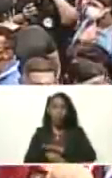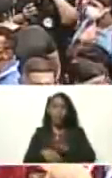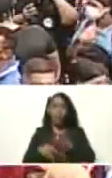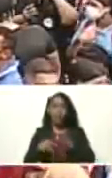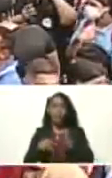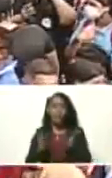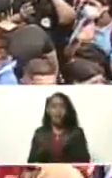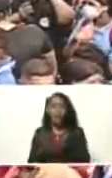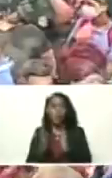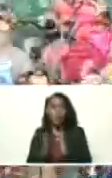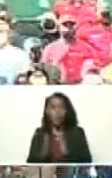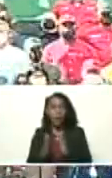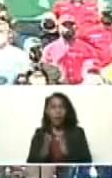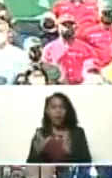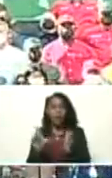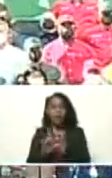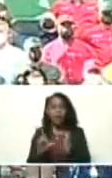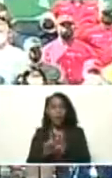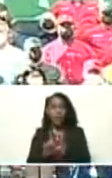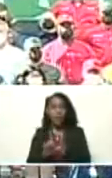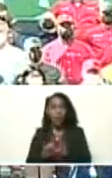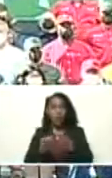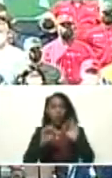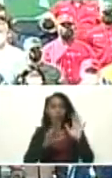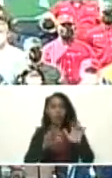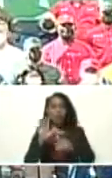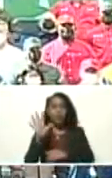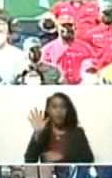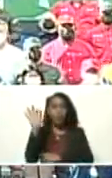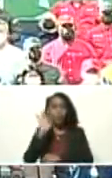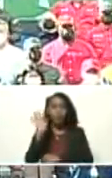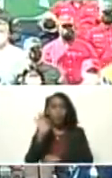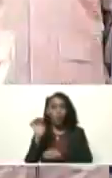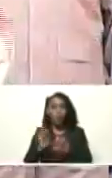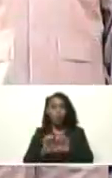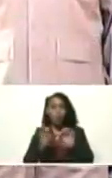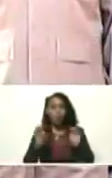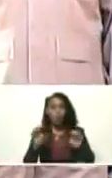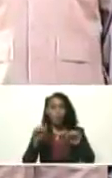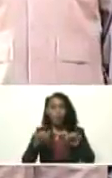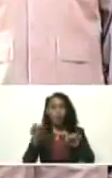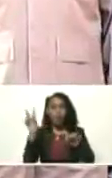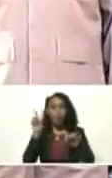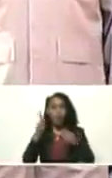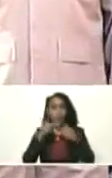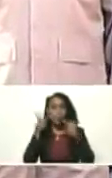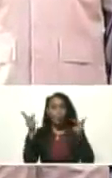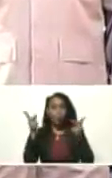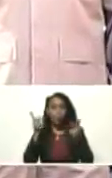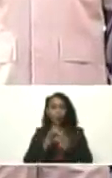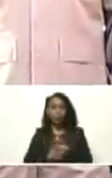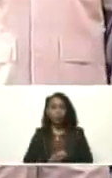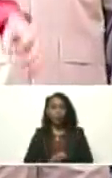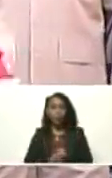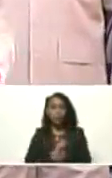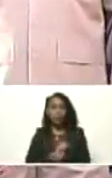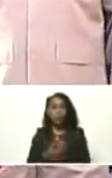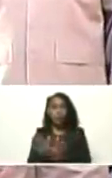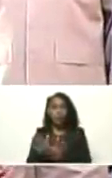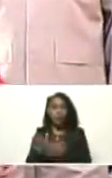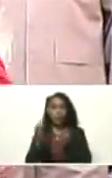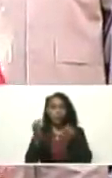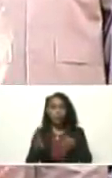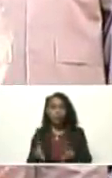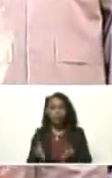universitaria. El 85% de la educación en Venezuela es pública, gratuita y de